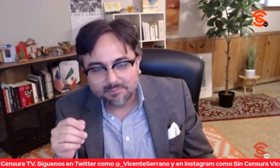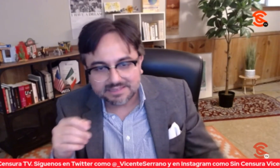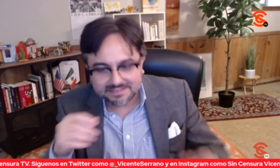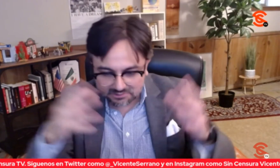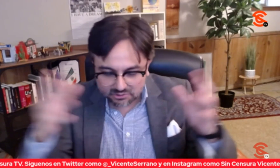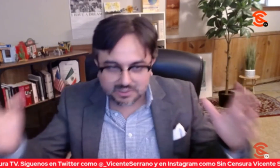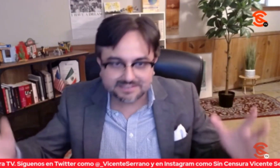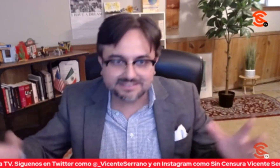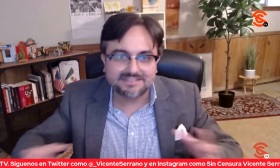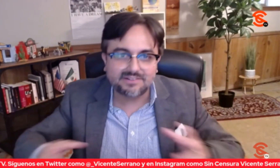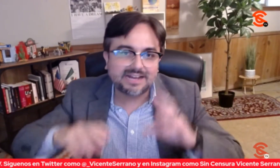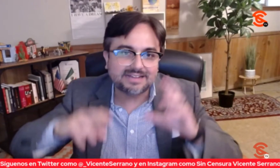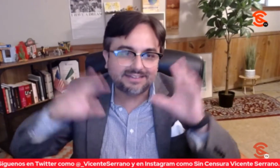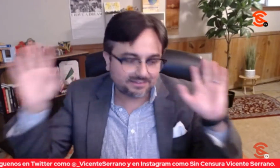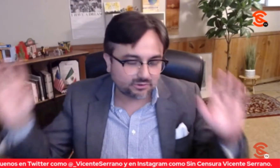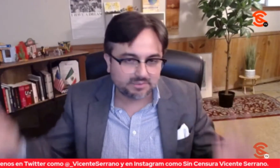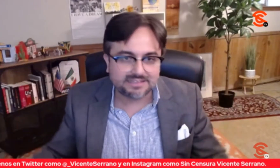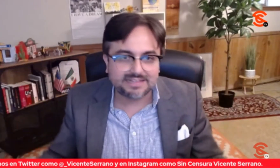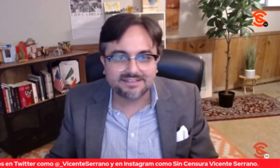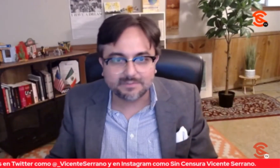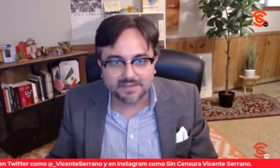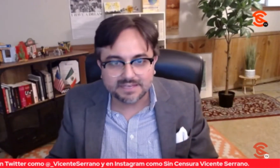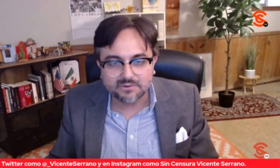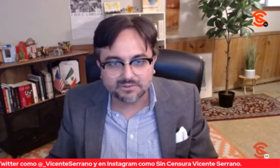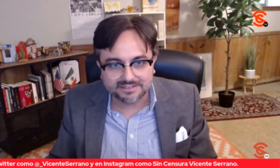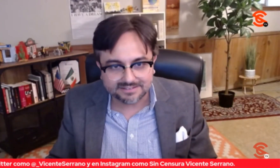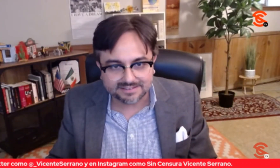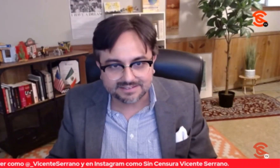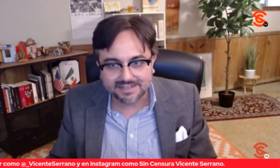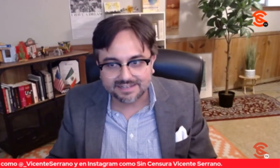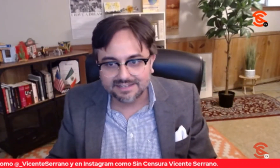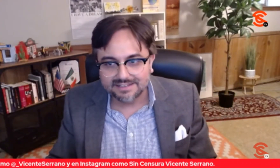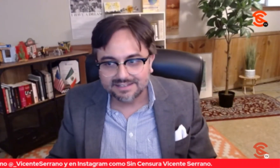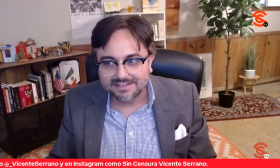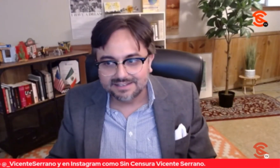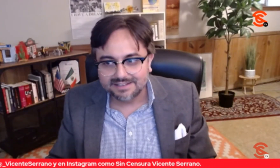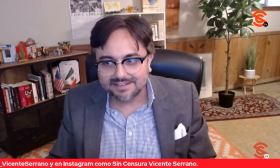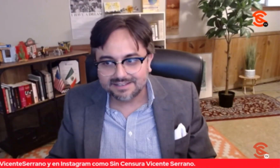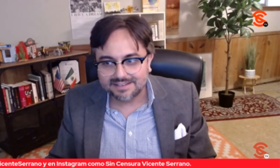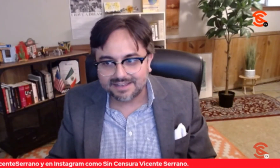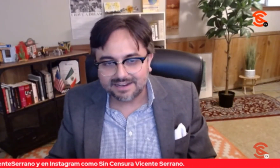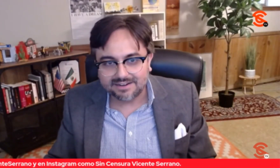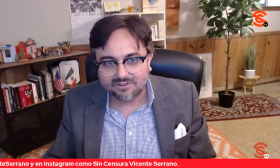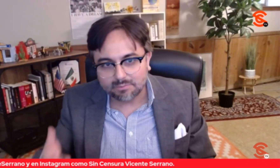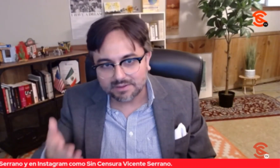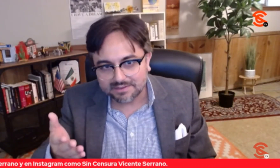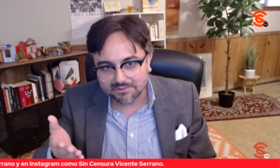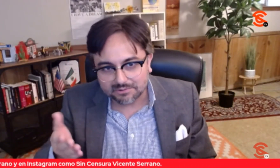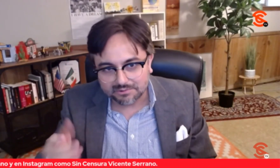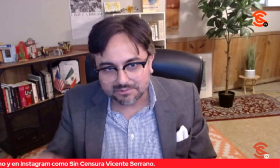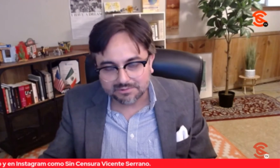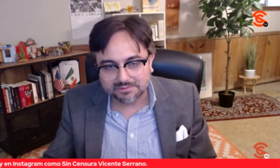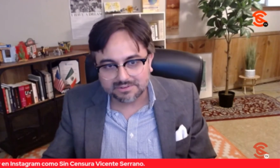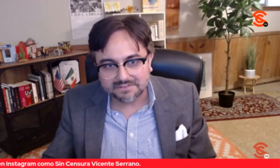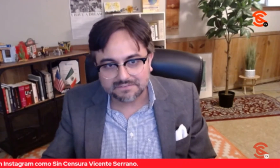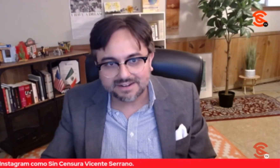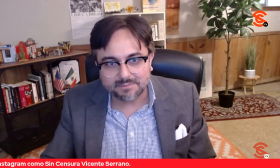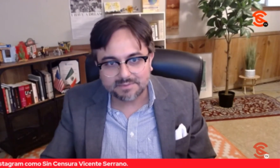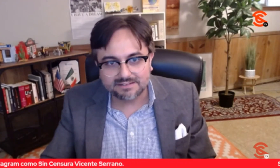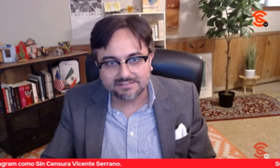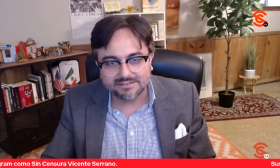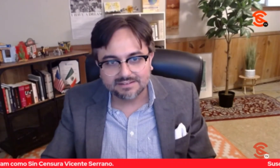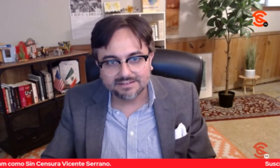imagínese, mientras estos cuates les dan una cantidad exorbitante de vehículos y etcétera, al compañero